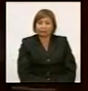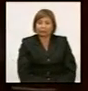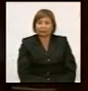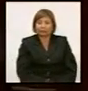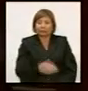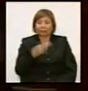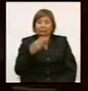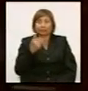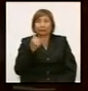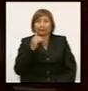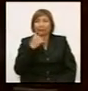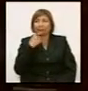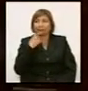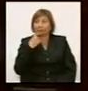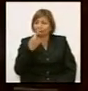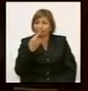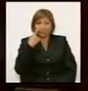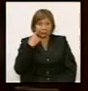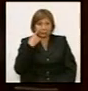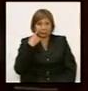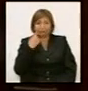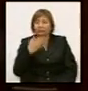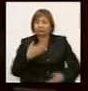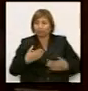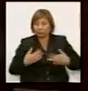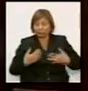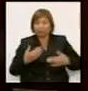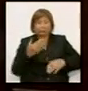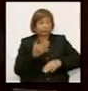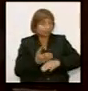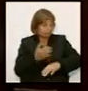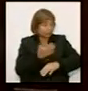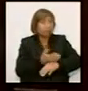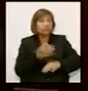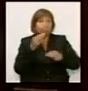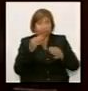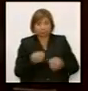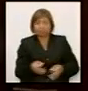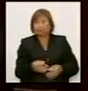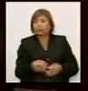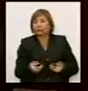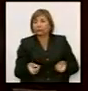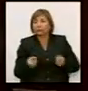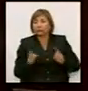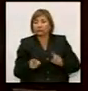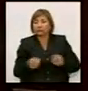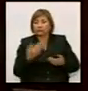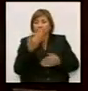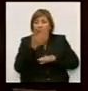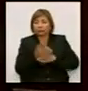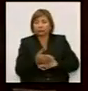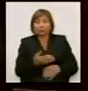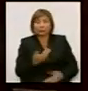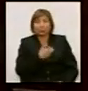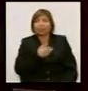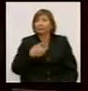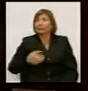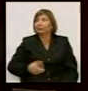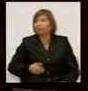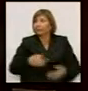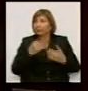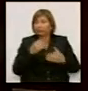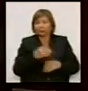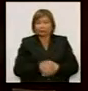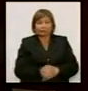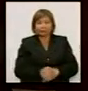Allá es un nombre que ha pronunciado un bonito discurso cuando asumió la presidencia interina